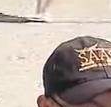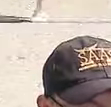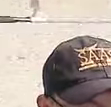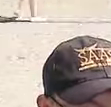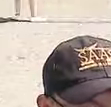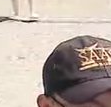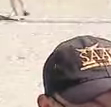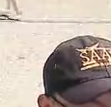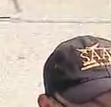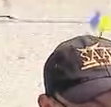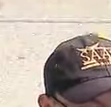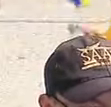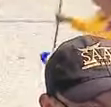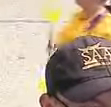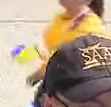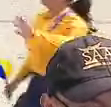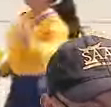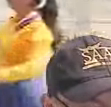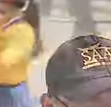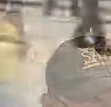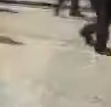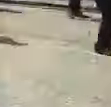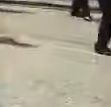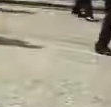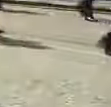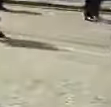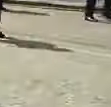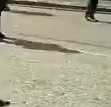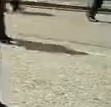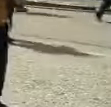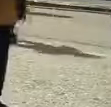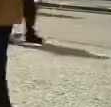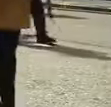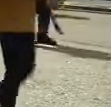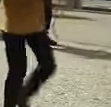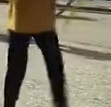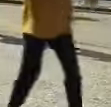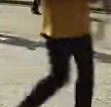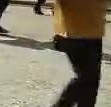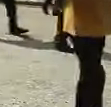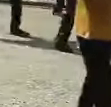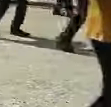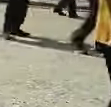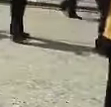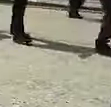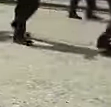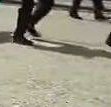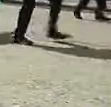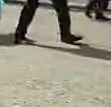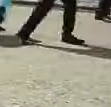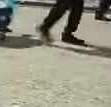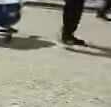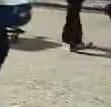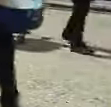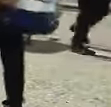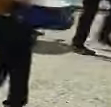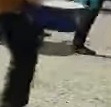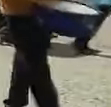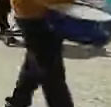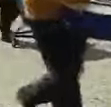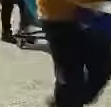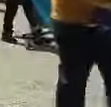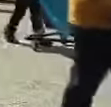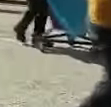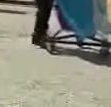y la verdad, el amarillo, la originalidad y la sabiduría. Su emblema, juntos